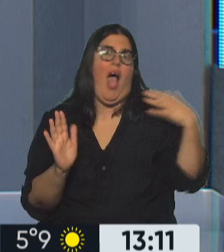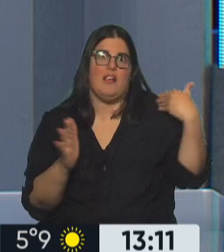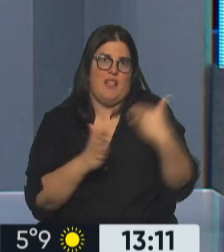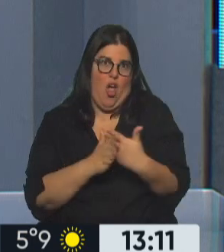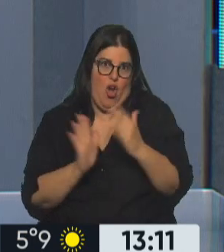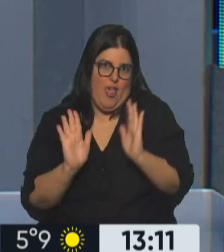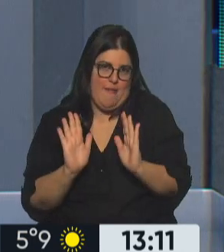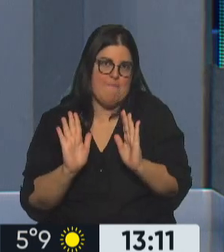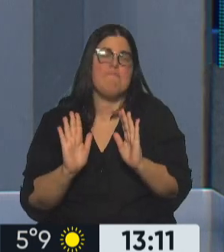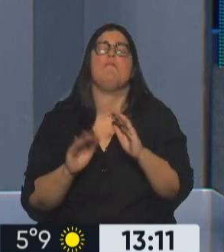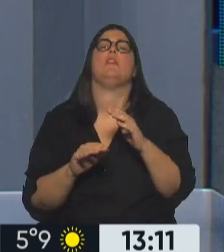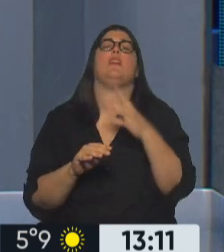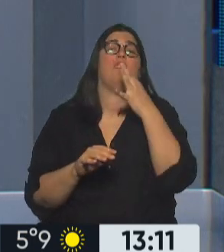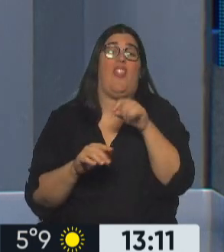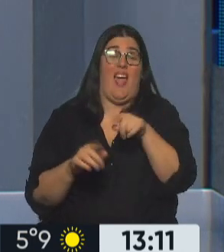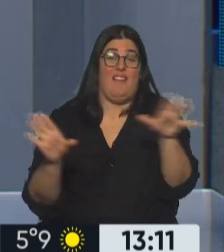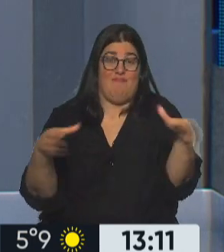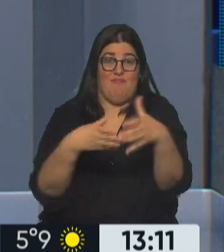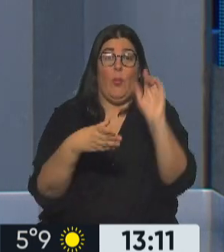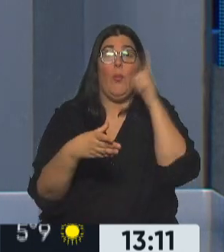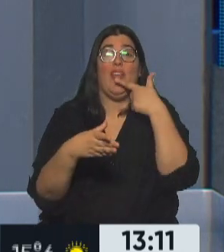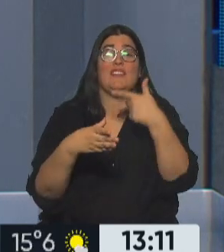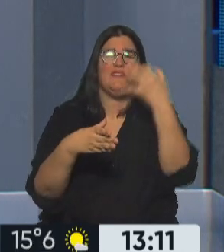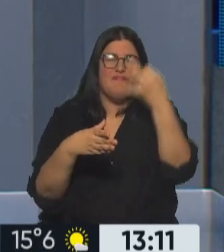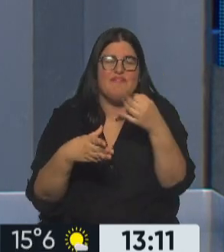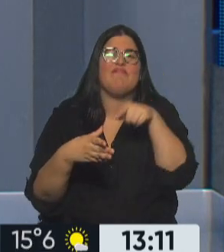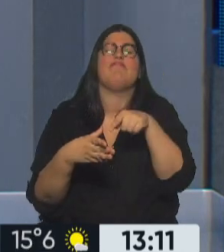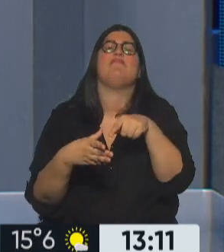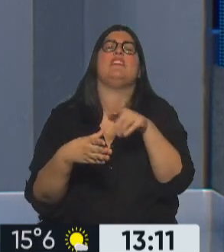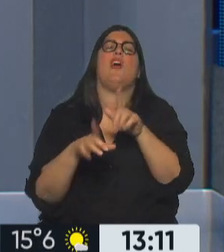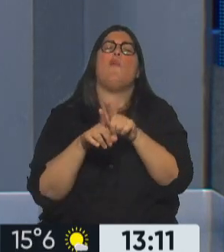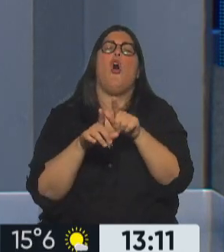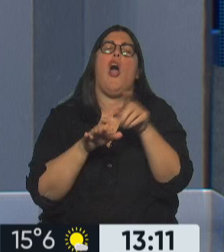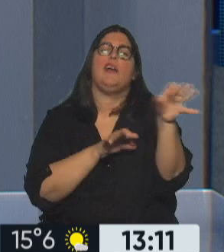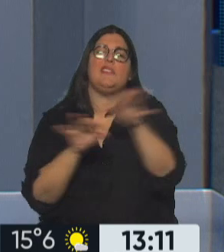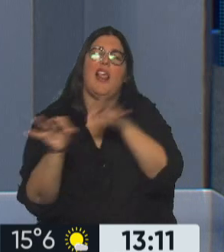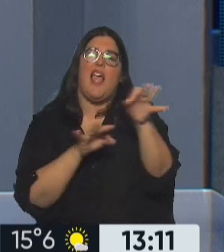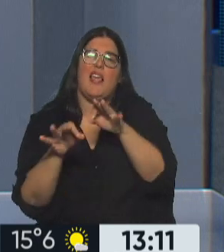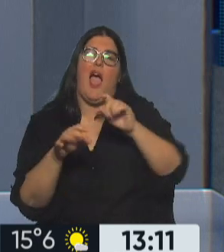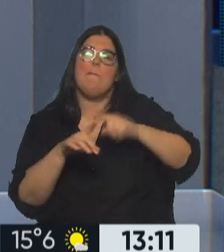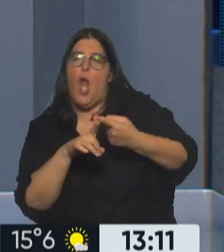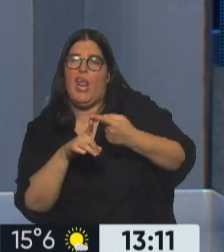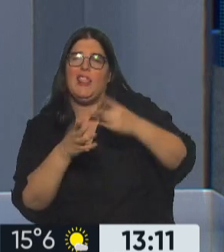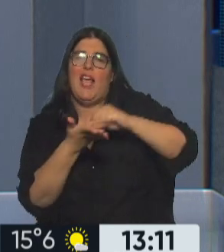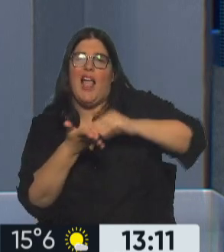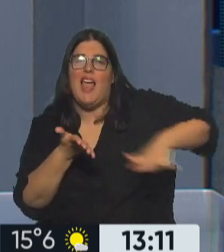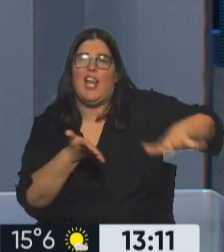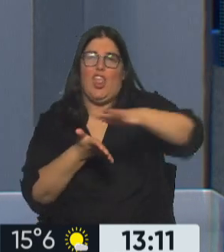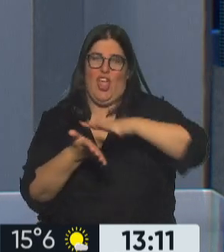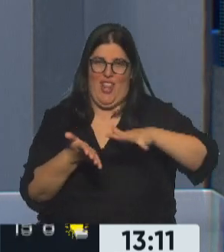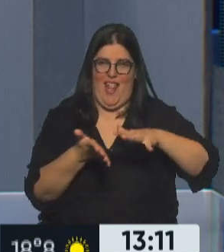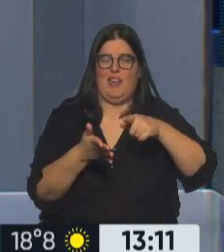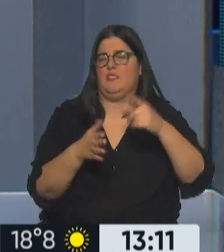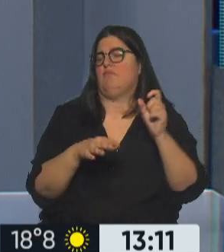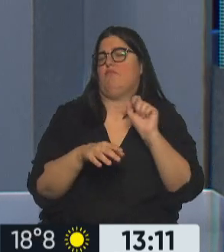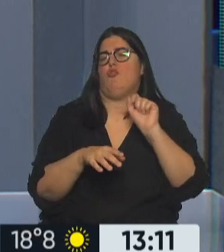Es esencialmente un espacio de actuación estratégica geopolítica. Ese es el rol